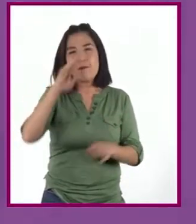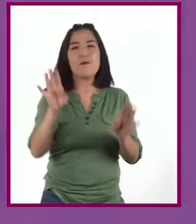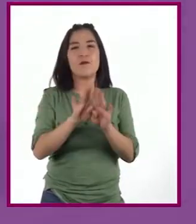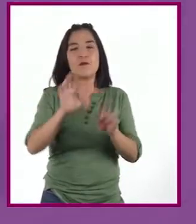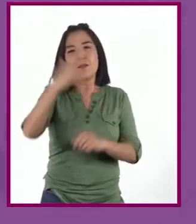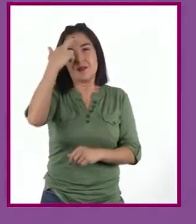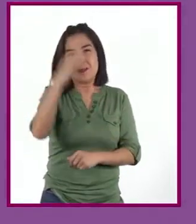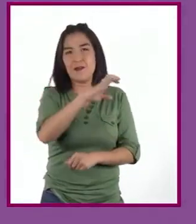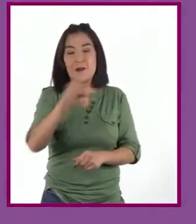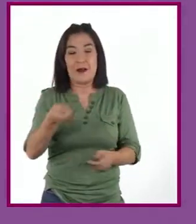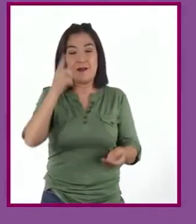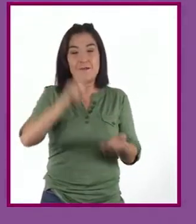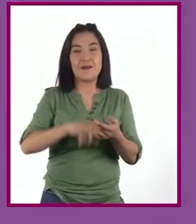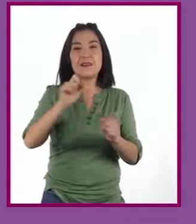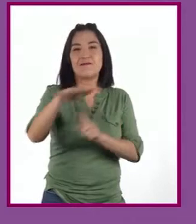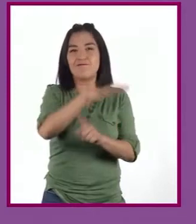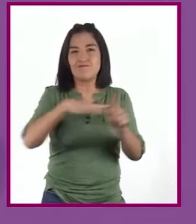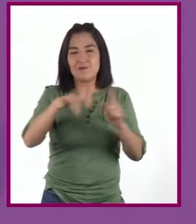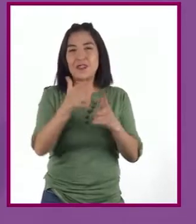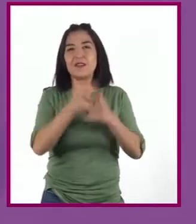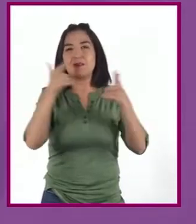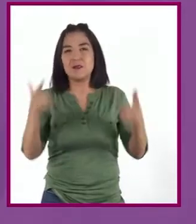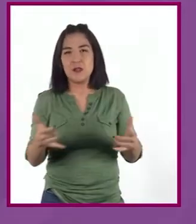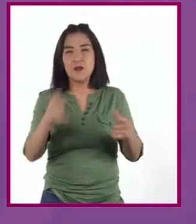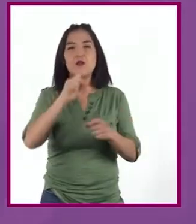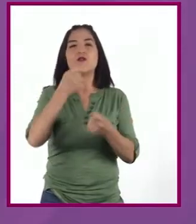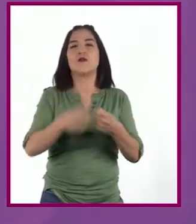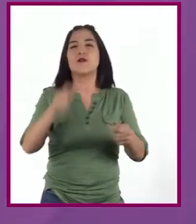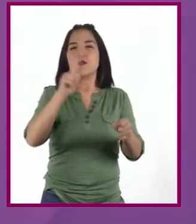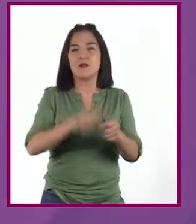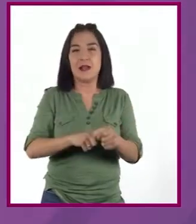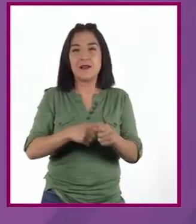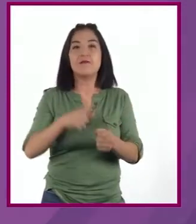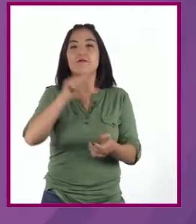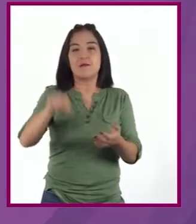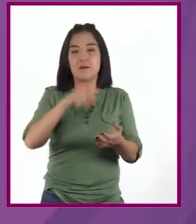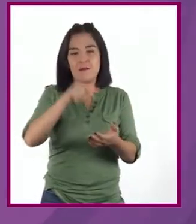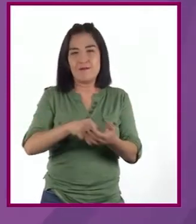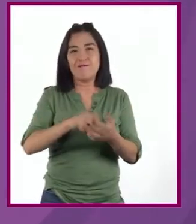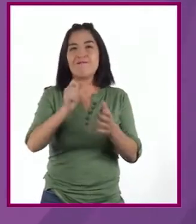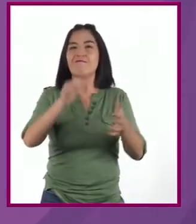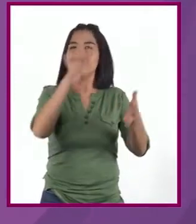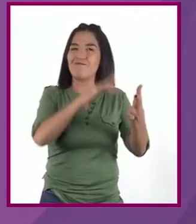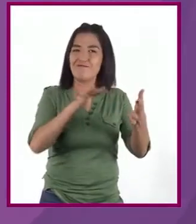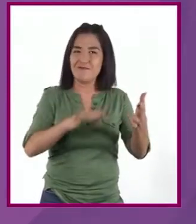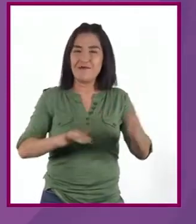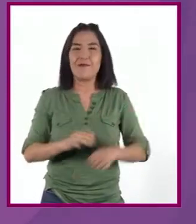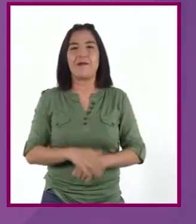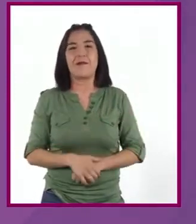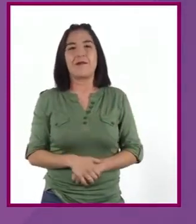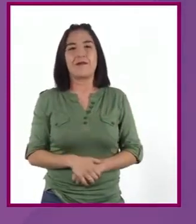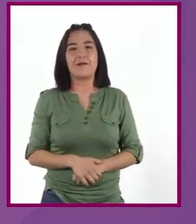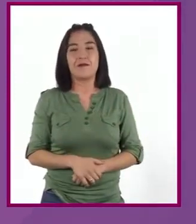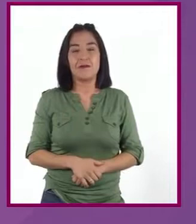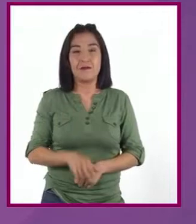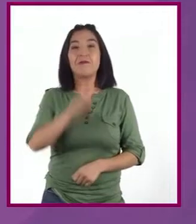Reconoce el contexto histórico y social de la poesía dentro de un movimiento literario.